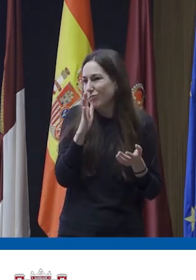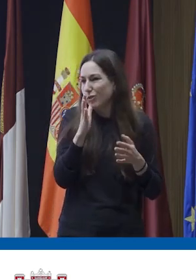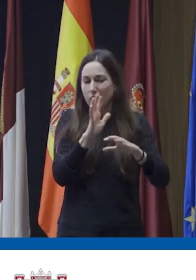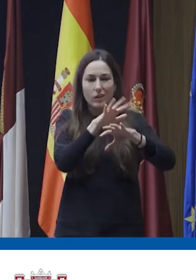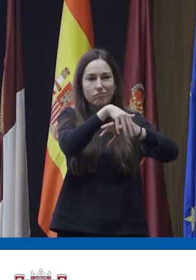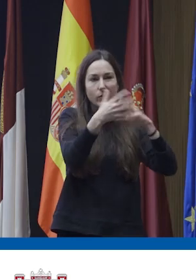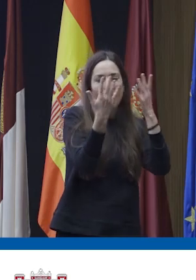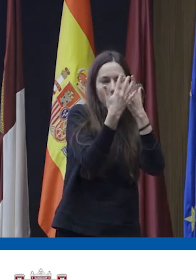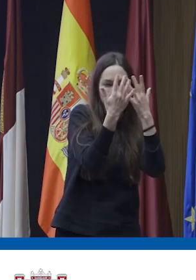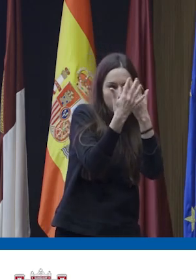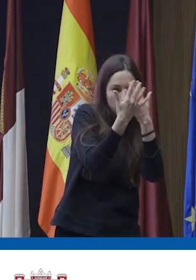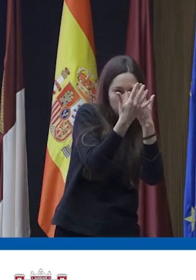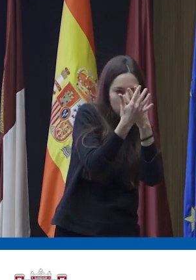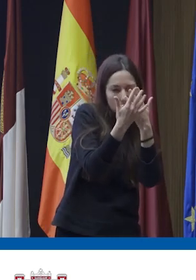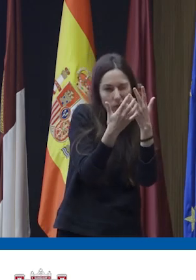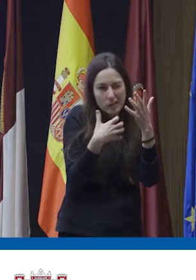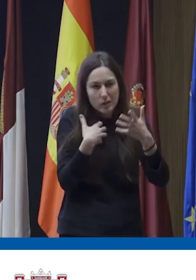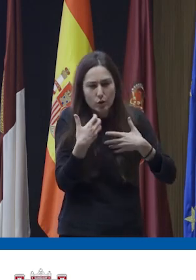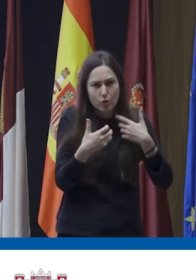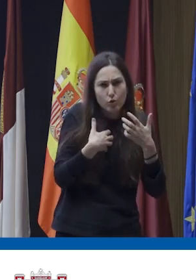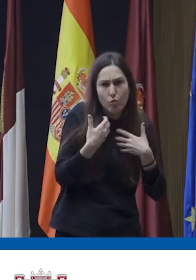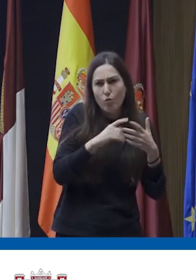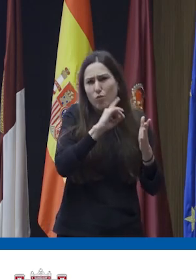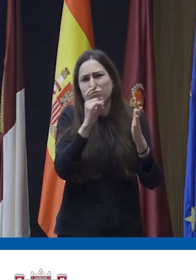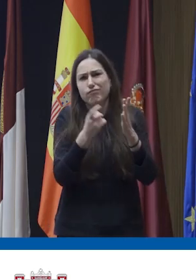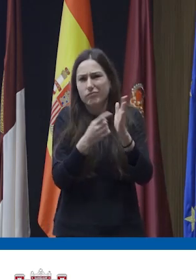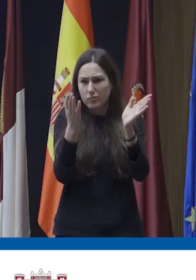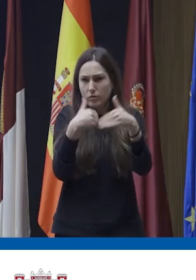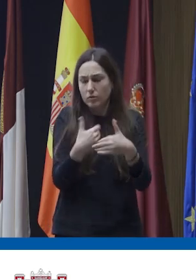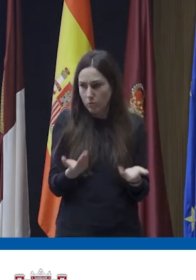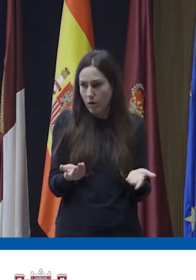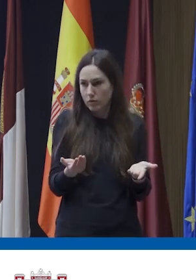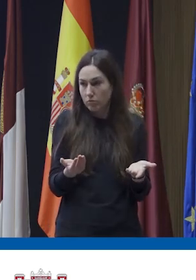va a ver borroso y no se va a encontrar realmente cómodo del todo. Pero, por lo